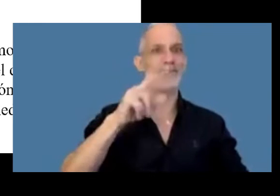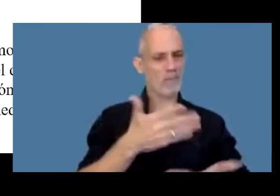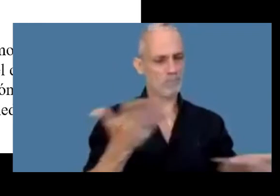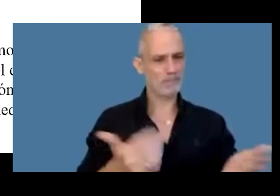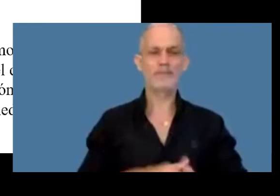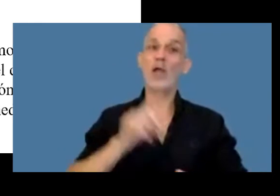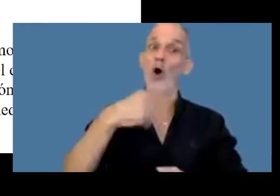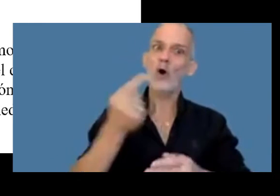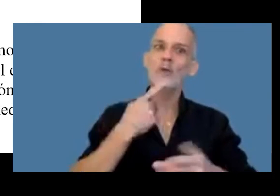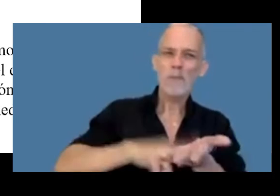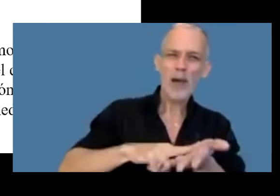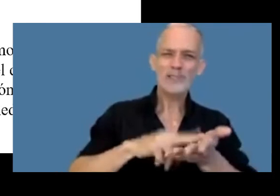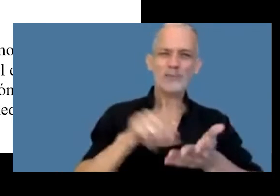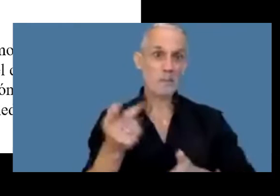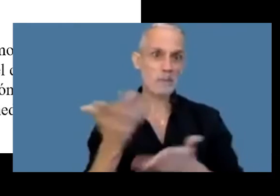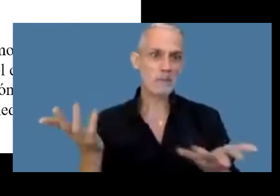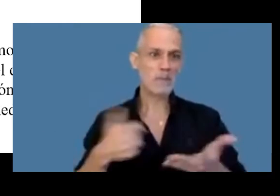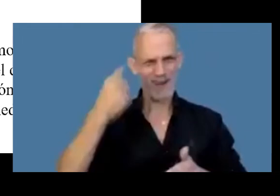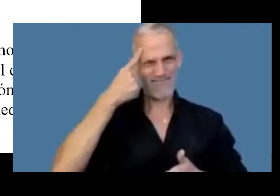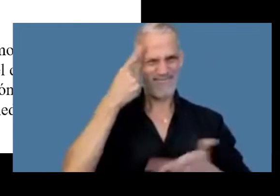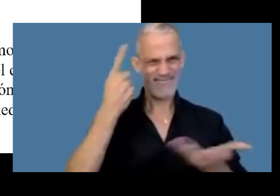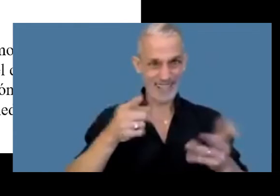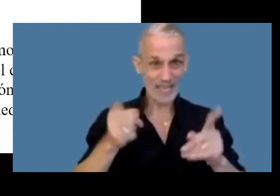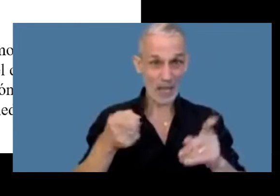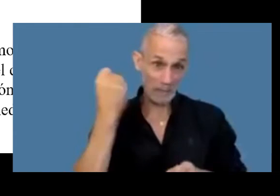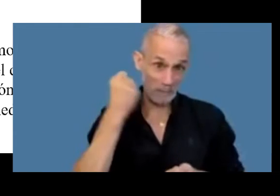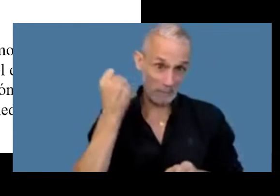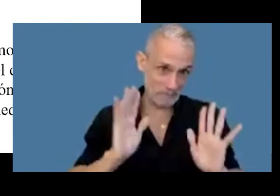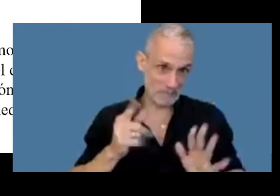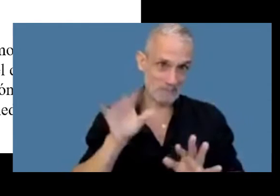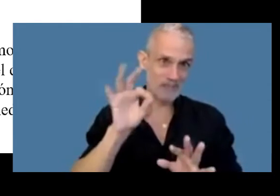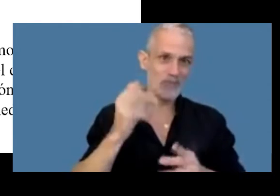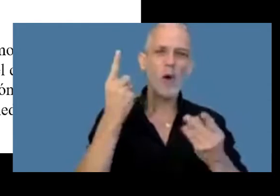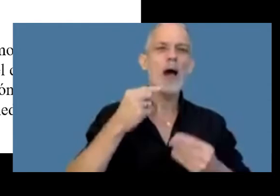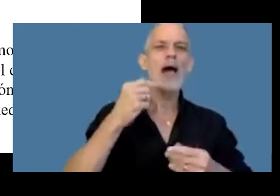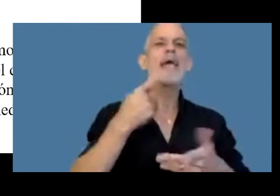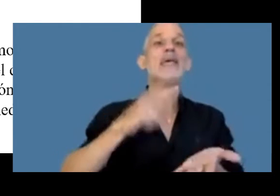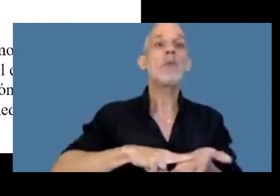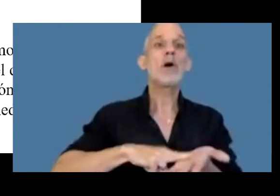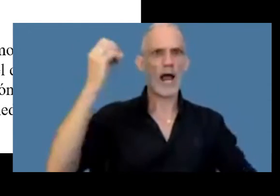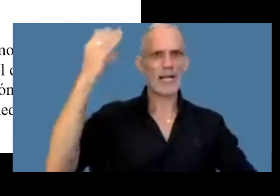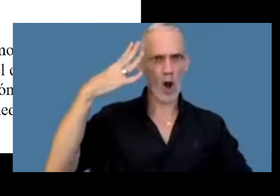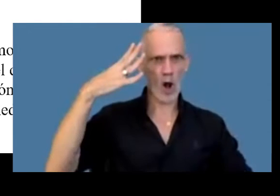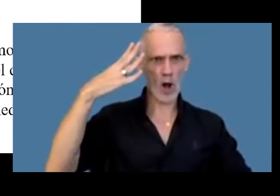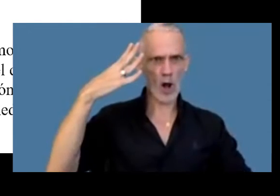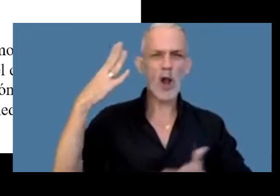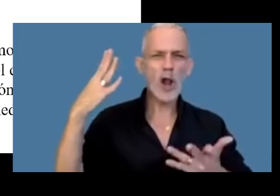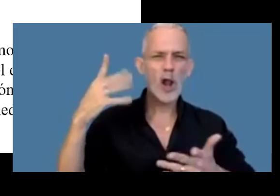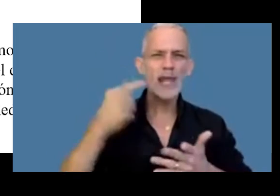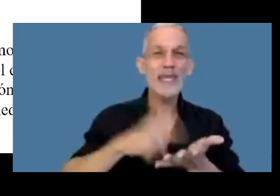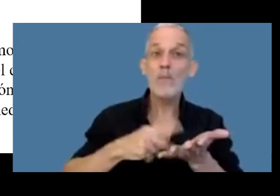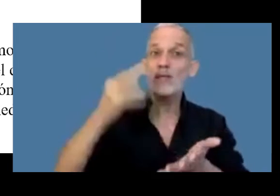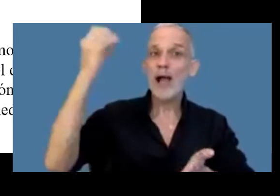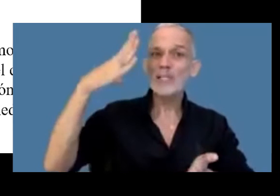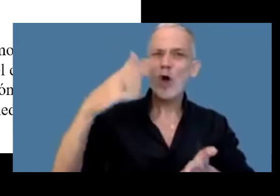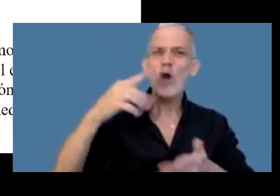Otro impuesto que me pareció relevante traerles es el impuesto al sol. El impuesto al sol no es por la cantidad de